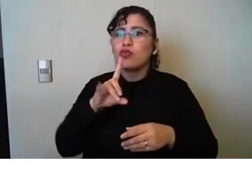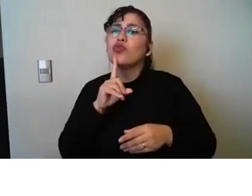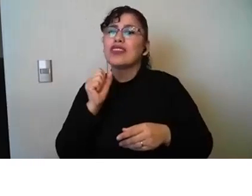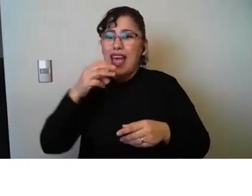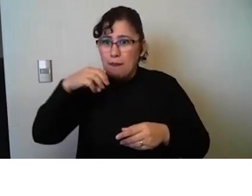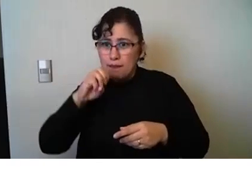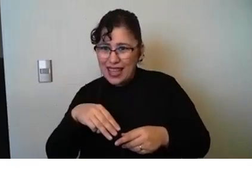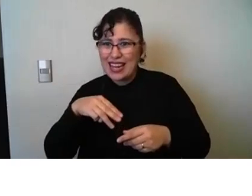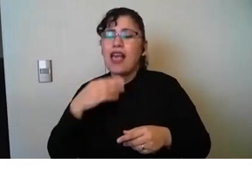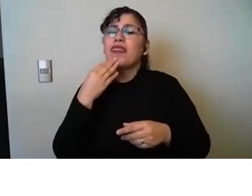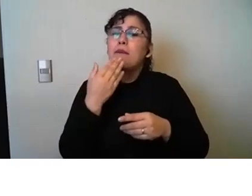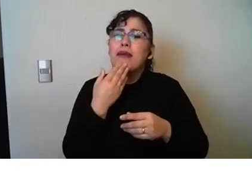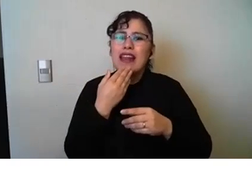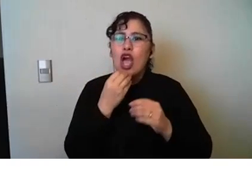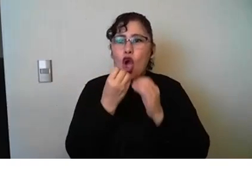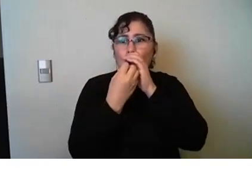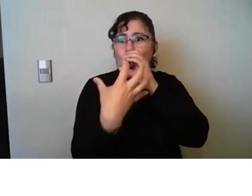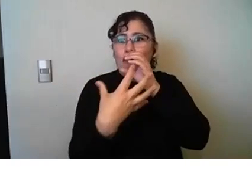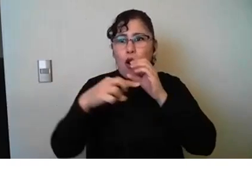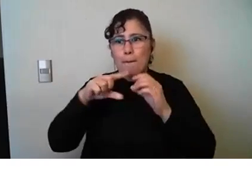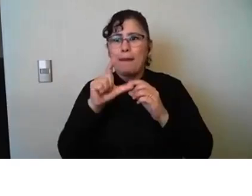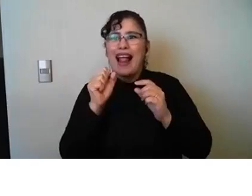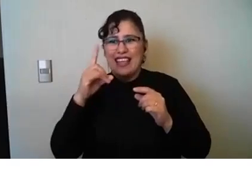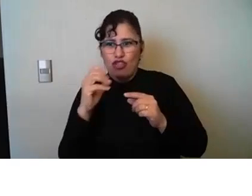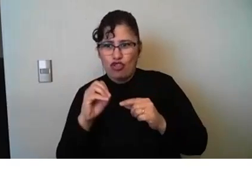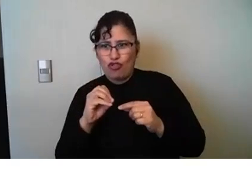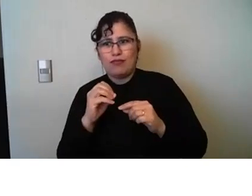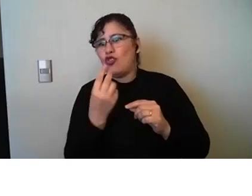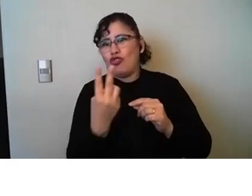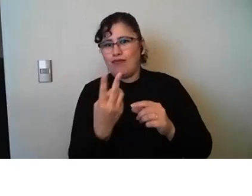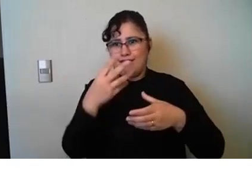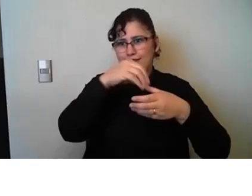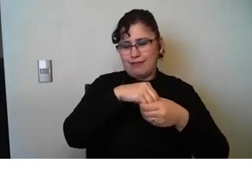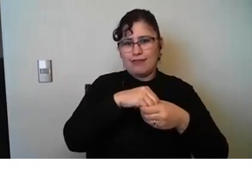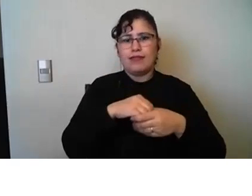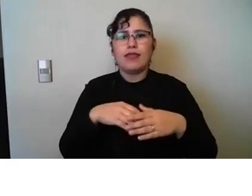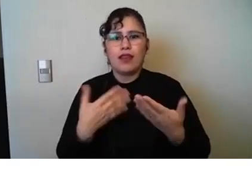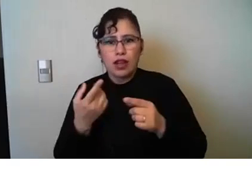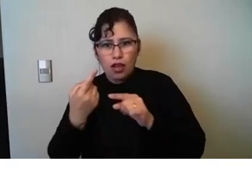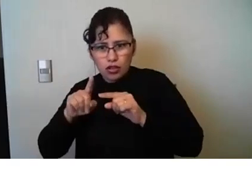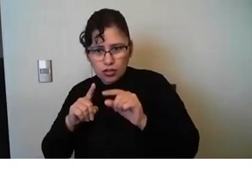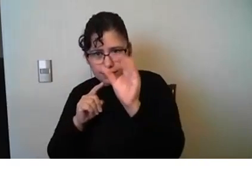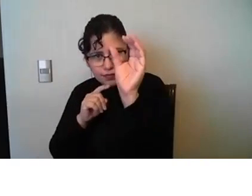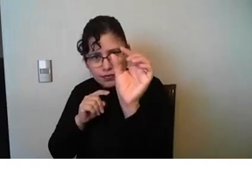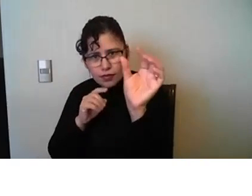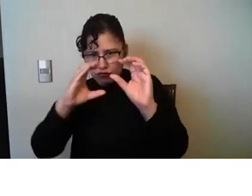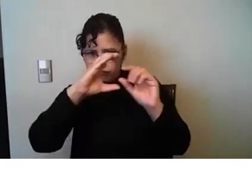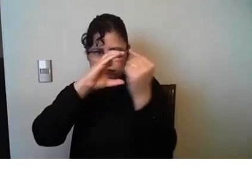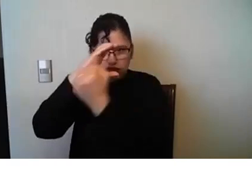Cabeza del núcleo caudado, cuerpo del núcleo caudado, cola y núcleo amigdaloide o amigdalina.